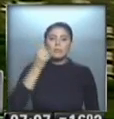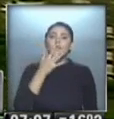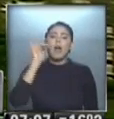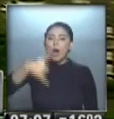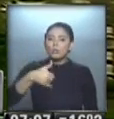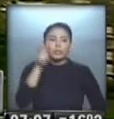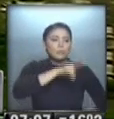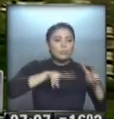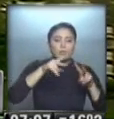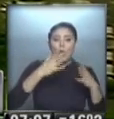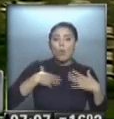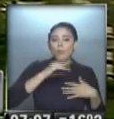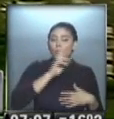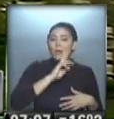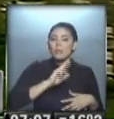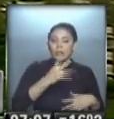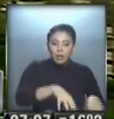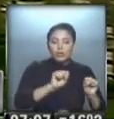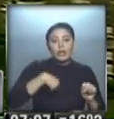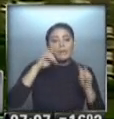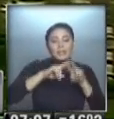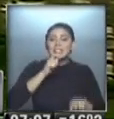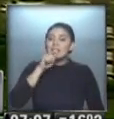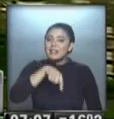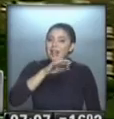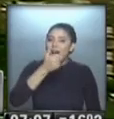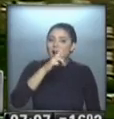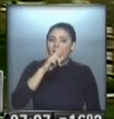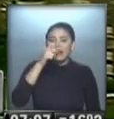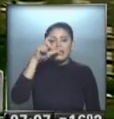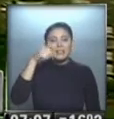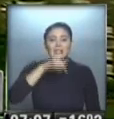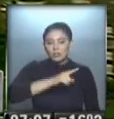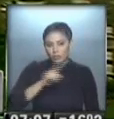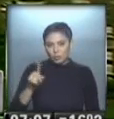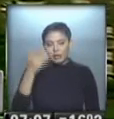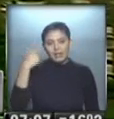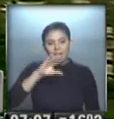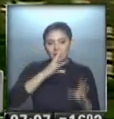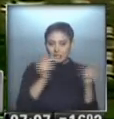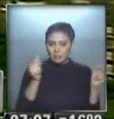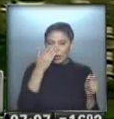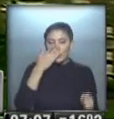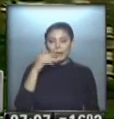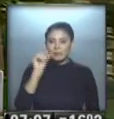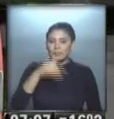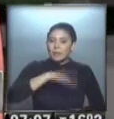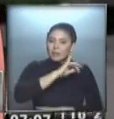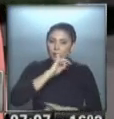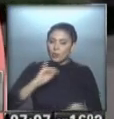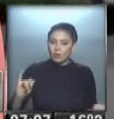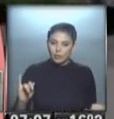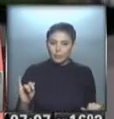una mujer y se investiga si se trata de Araceli Ramos, la chica desaparecida de 19 años. En un ratito vamos a ampliar la